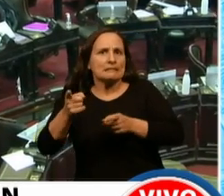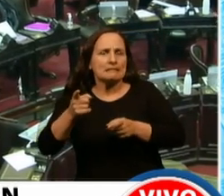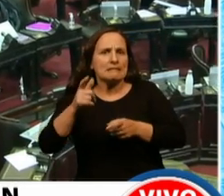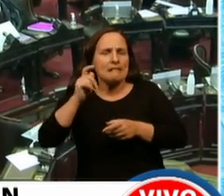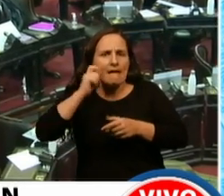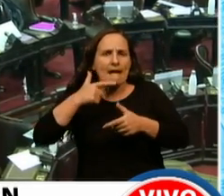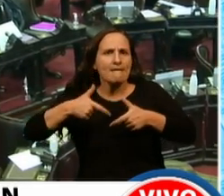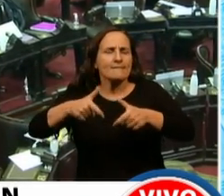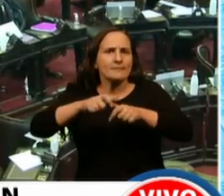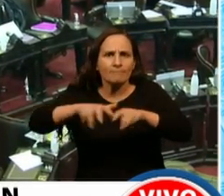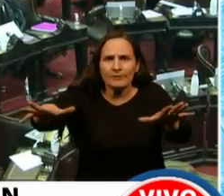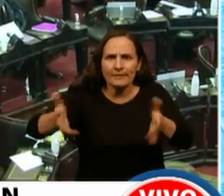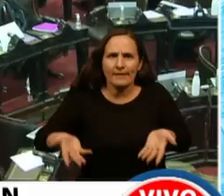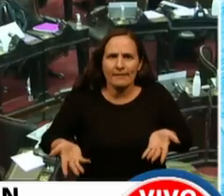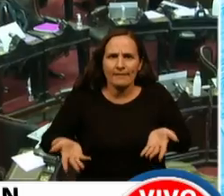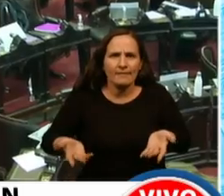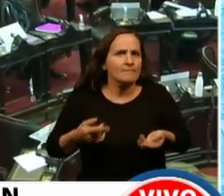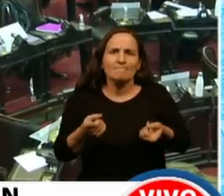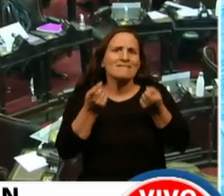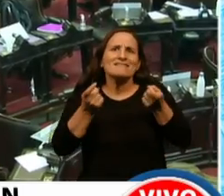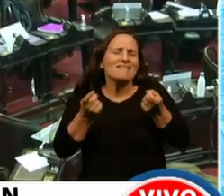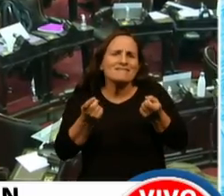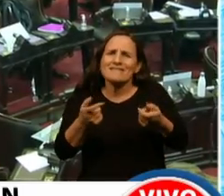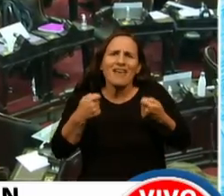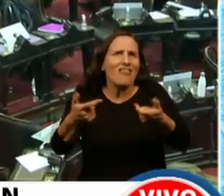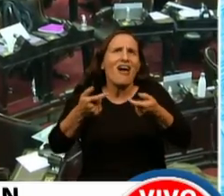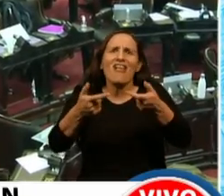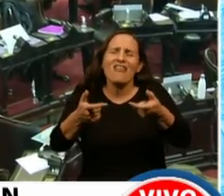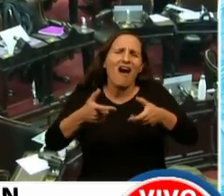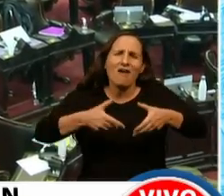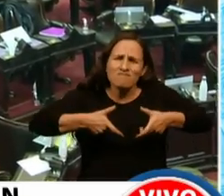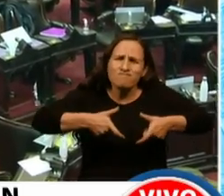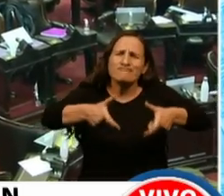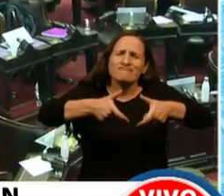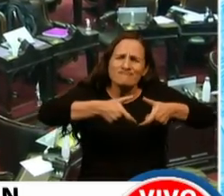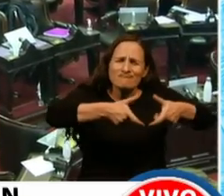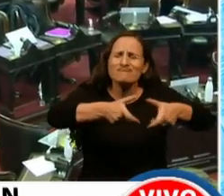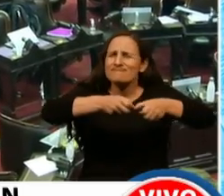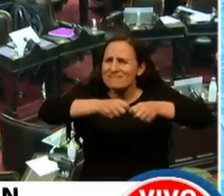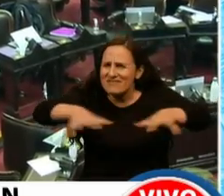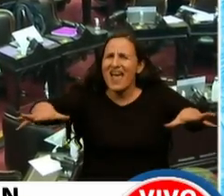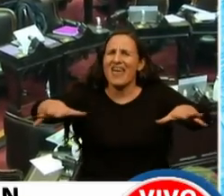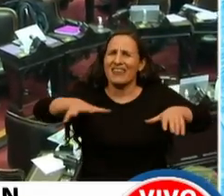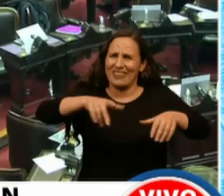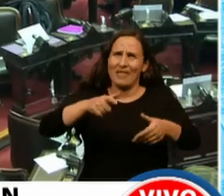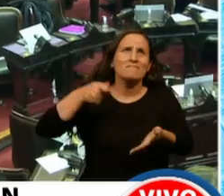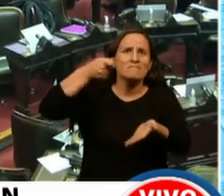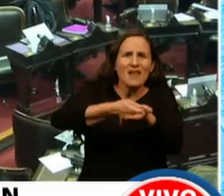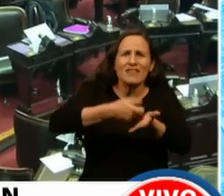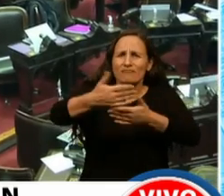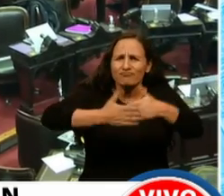es fundamental aumentar las redes de distribución de gas e invertir en infraestructura de distribución